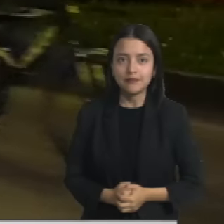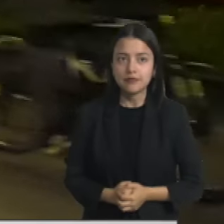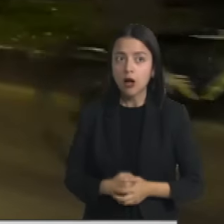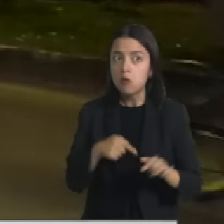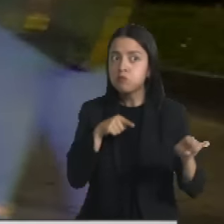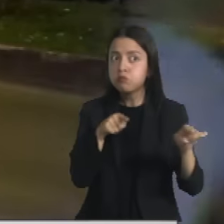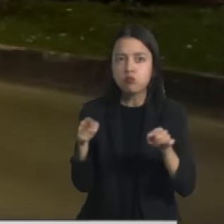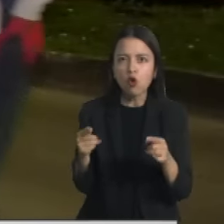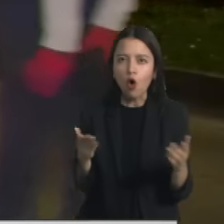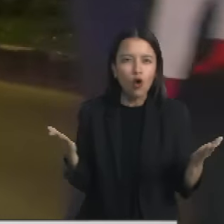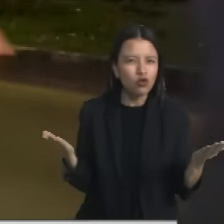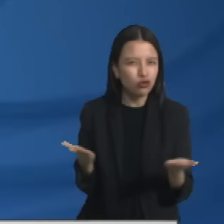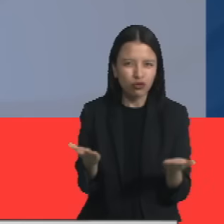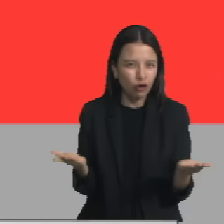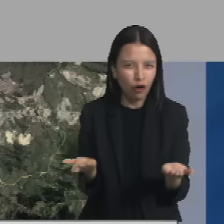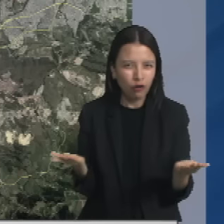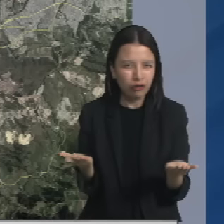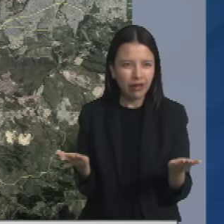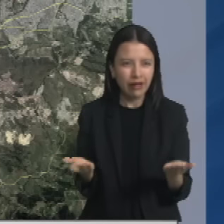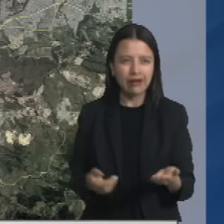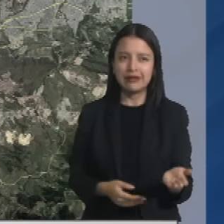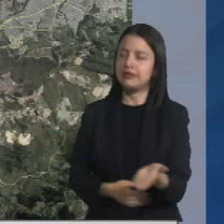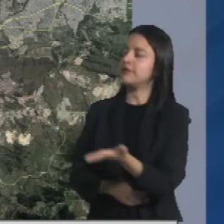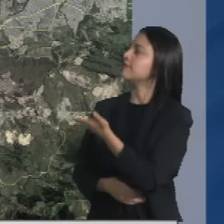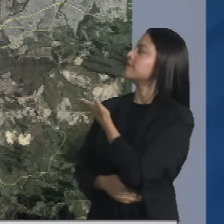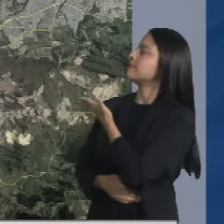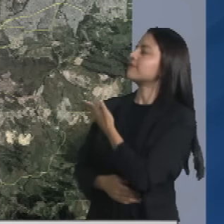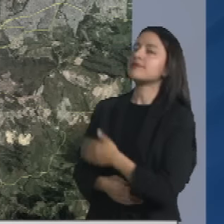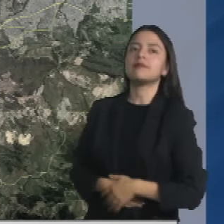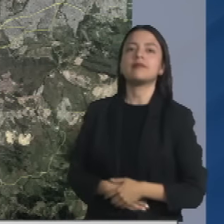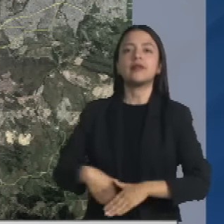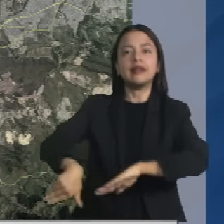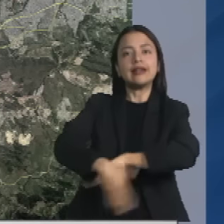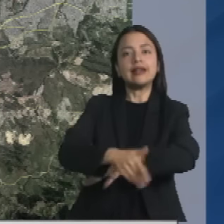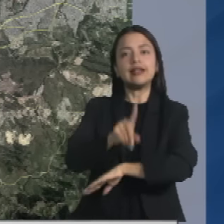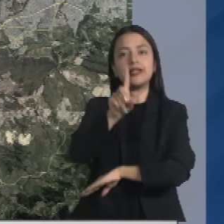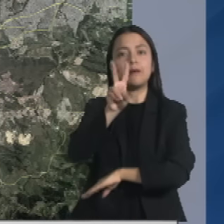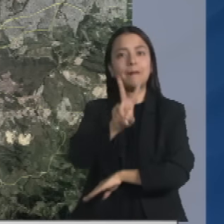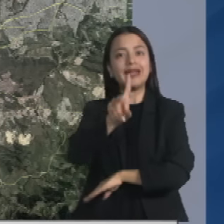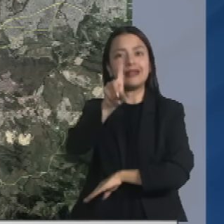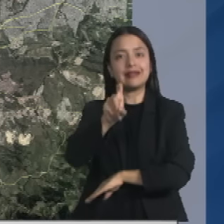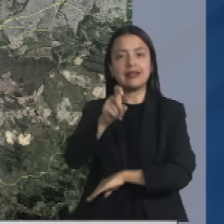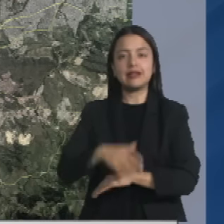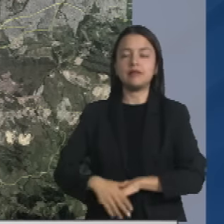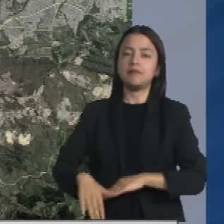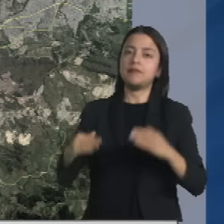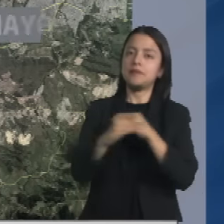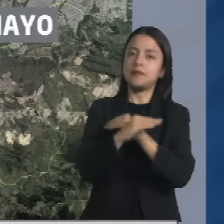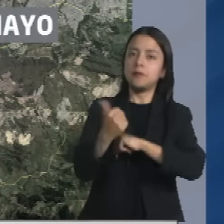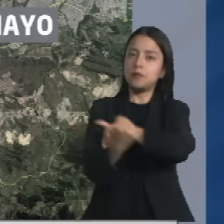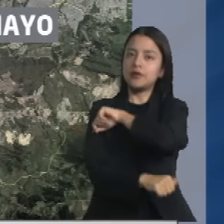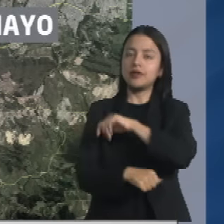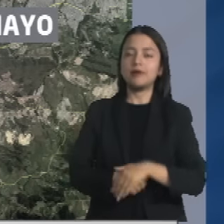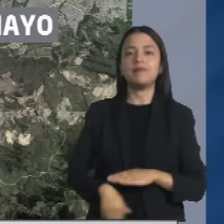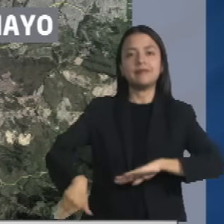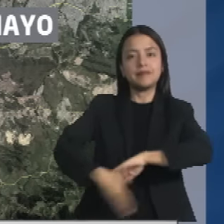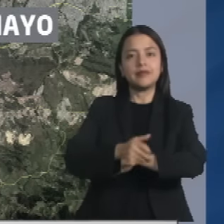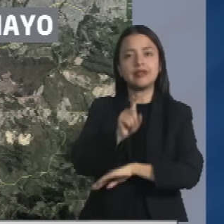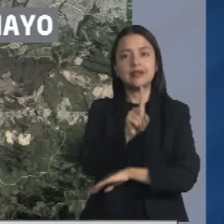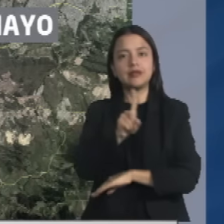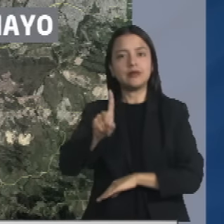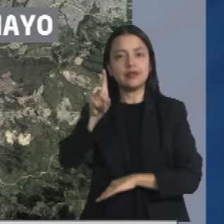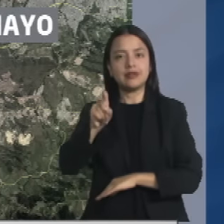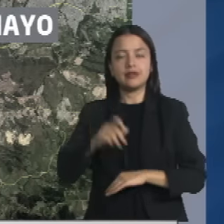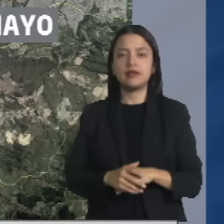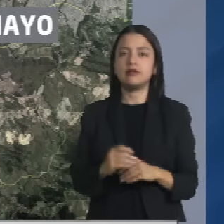los que habrá circulación únicamente de ciclistas serán la calle 26, la avenida Boyacá, la calle 116, la